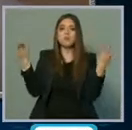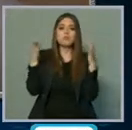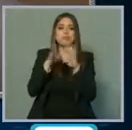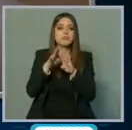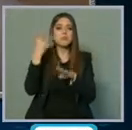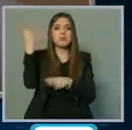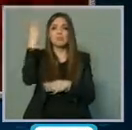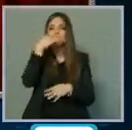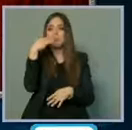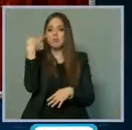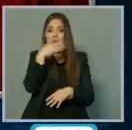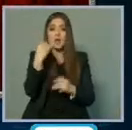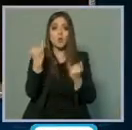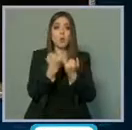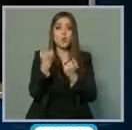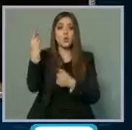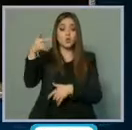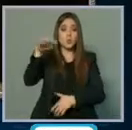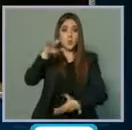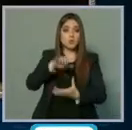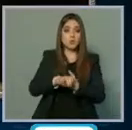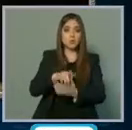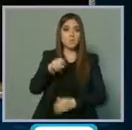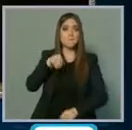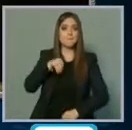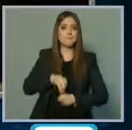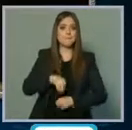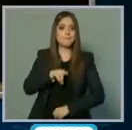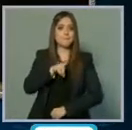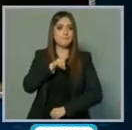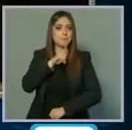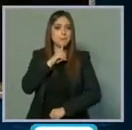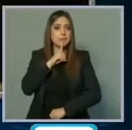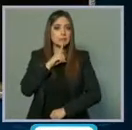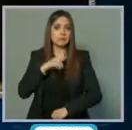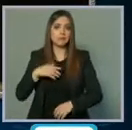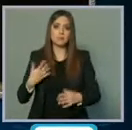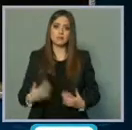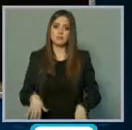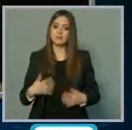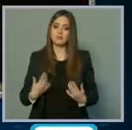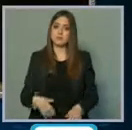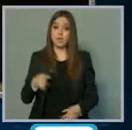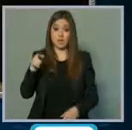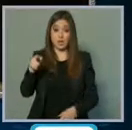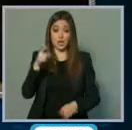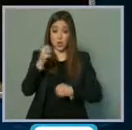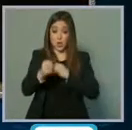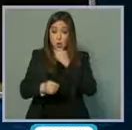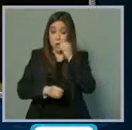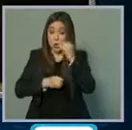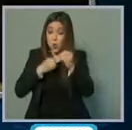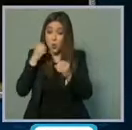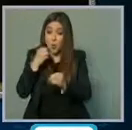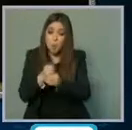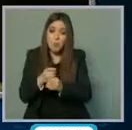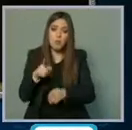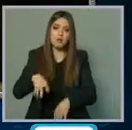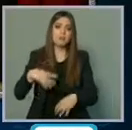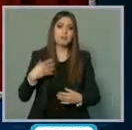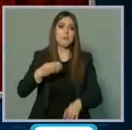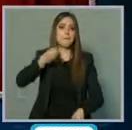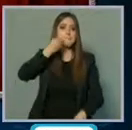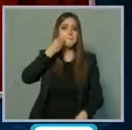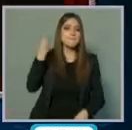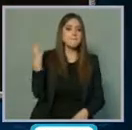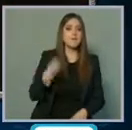sabe que su esposo le guarda un gran secreto. Es una obra compleja, debo de comentarles que es muy buena, es